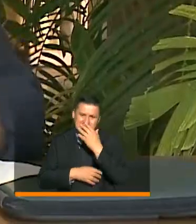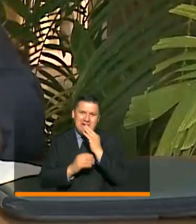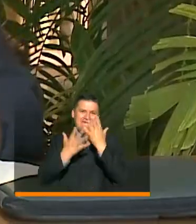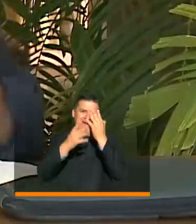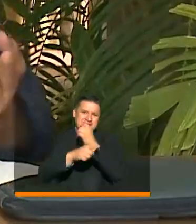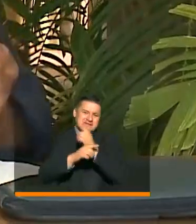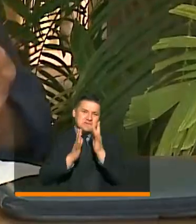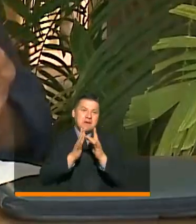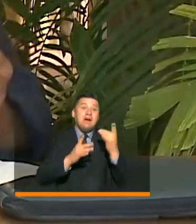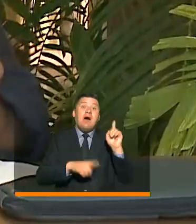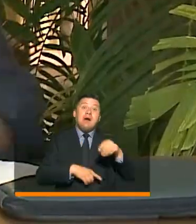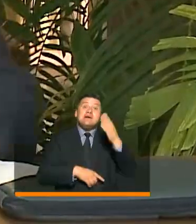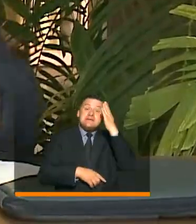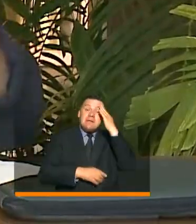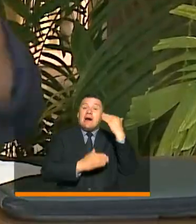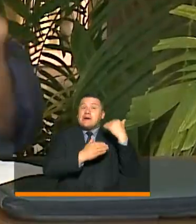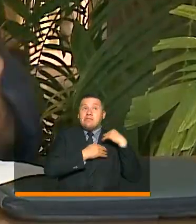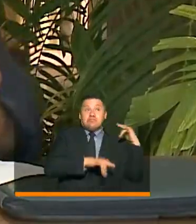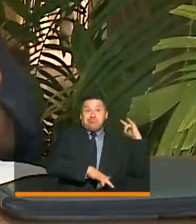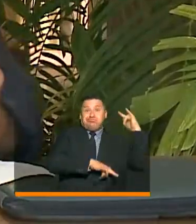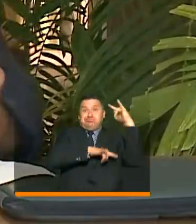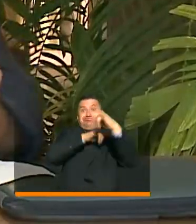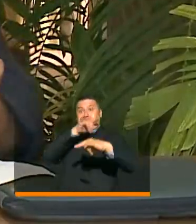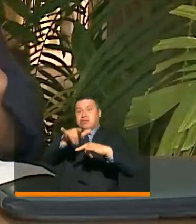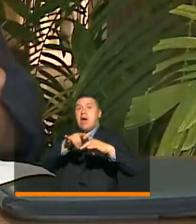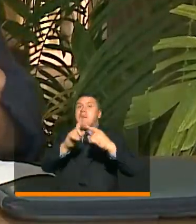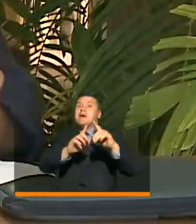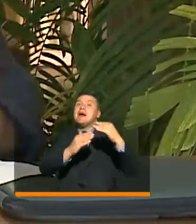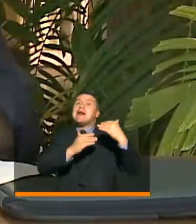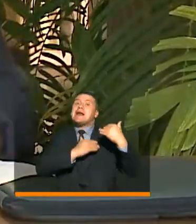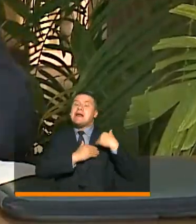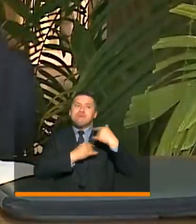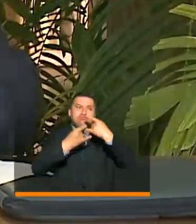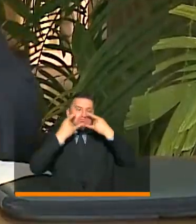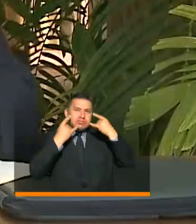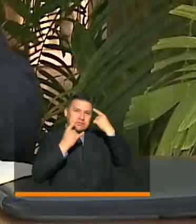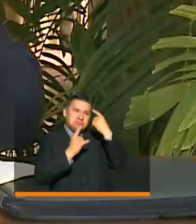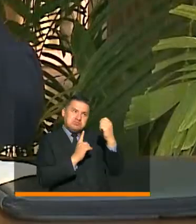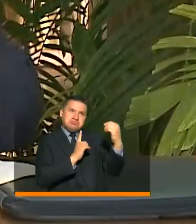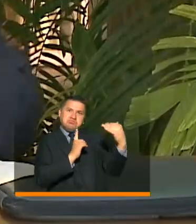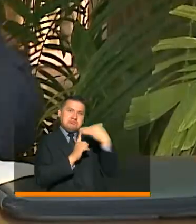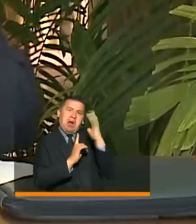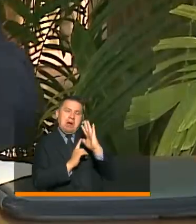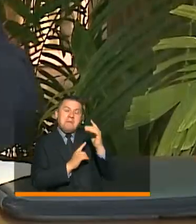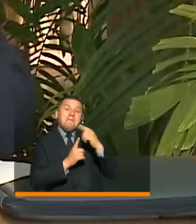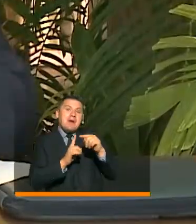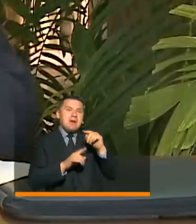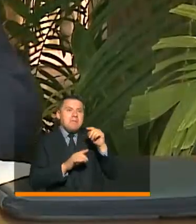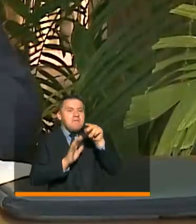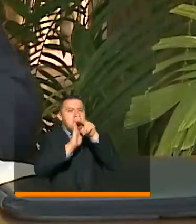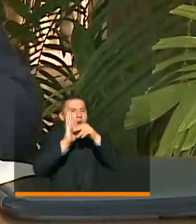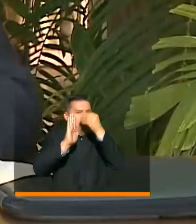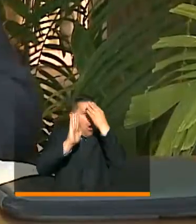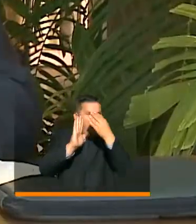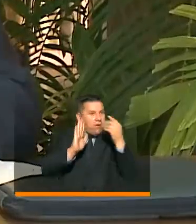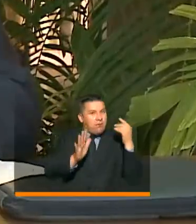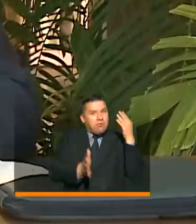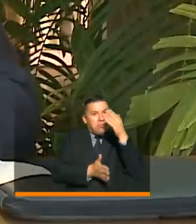fiestas. El turismo responsable es un turismo con menos riesgos de contagio, pero tenemos que seguir todos los lineamientos